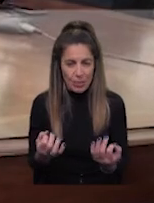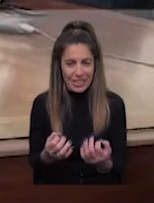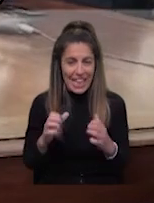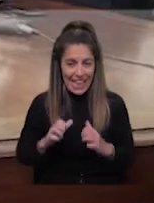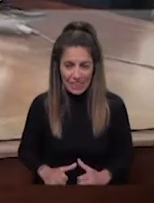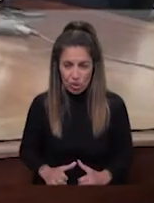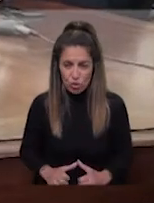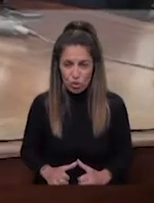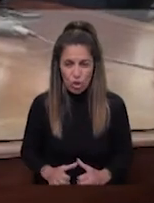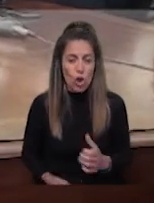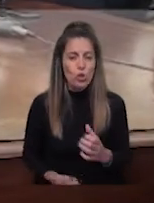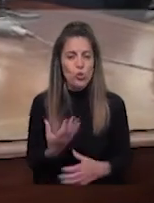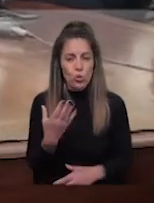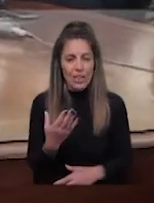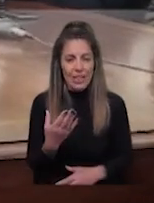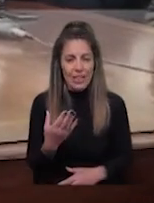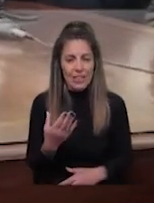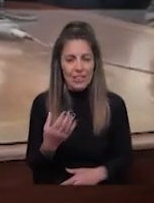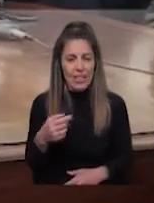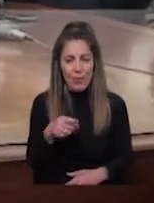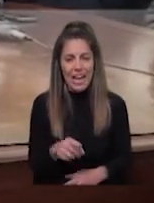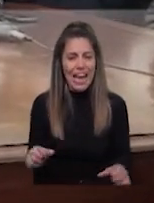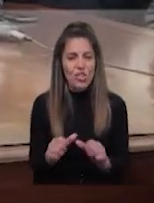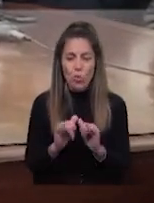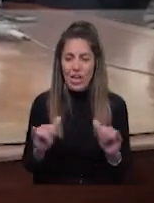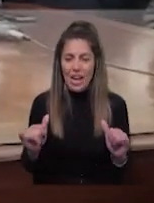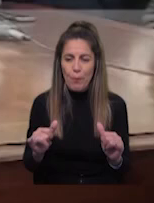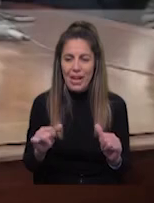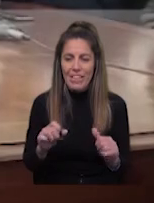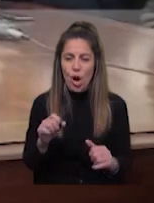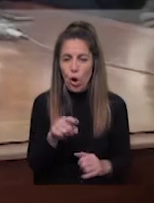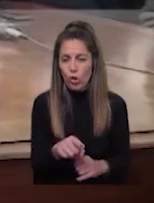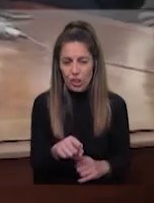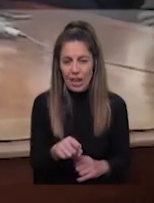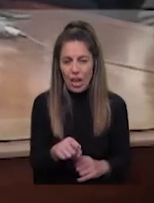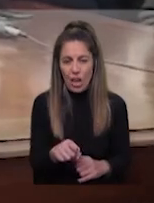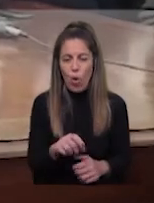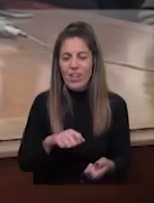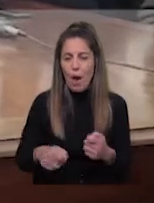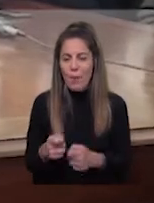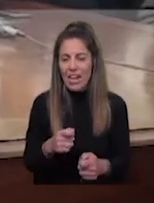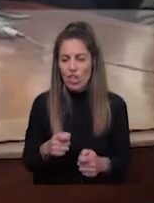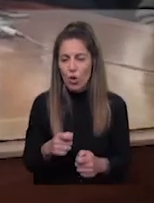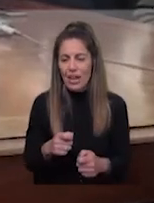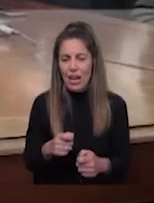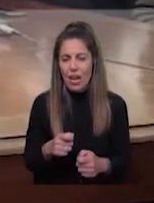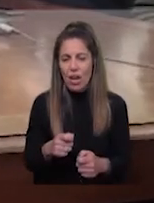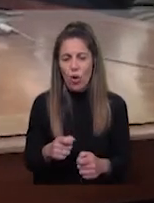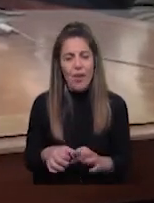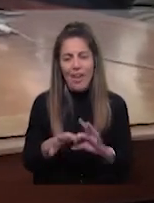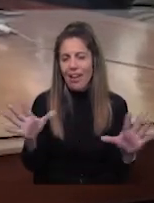éticos, surge que se ha pergeñado una campaña de desprestigio, una maniobra de detractores con una